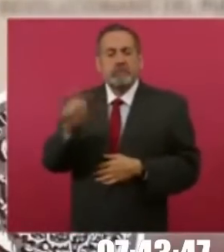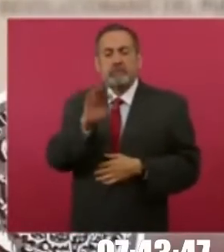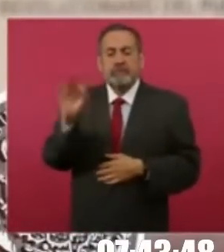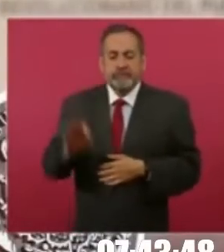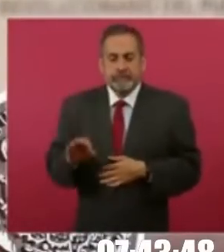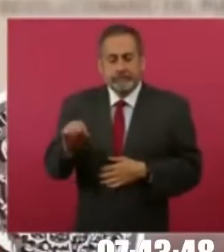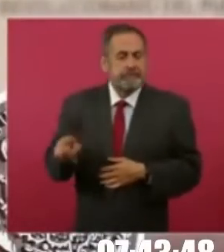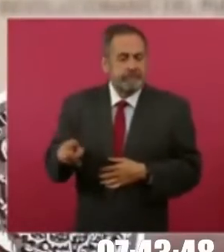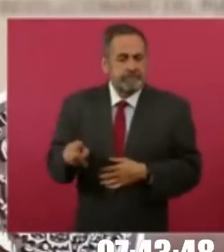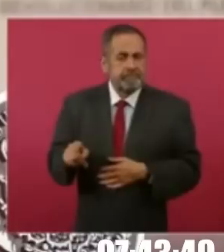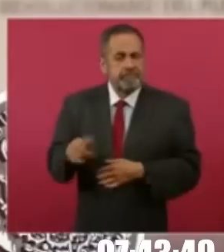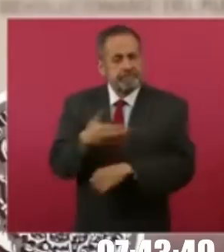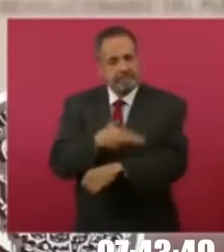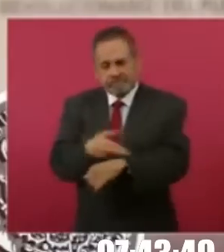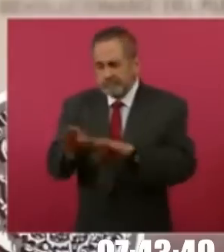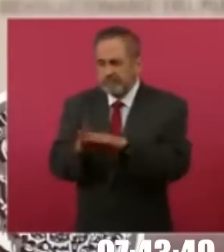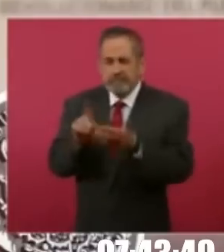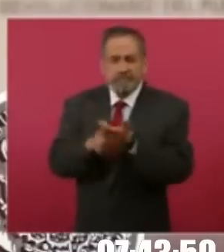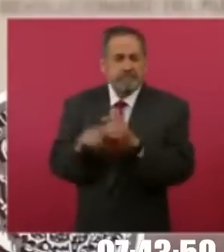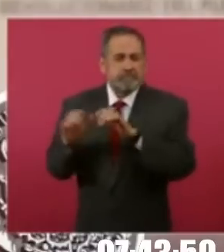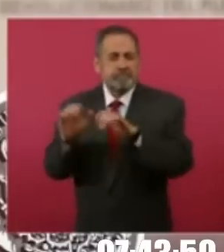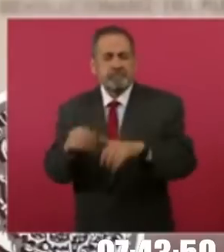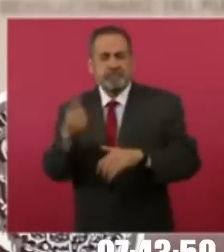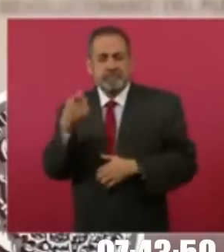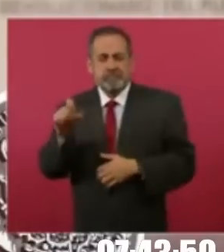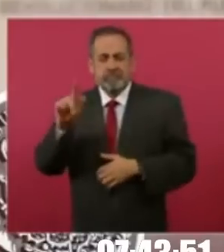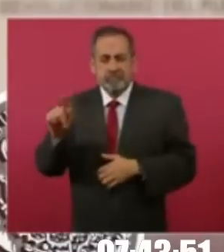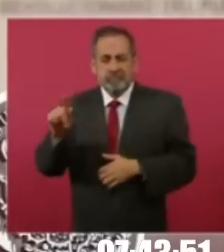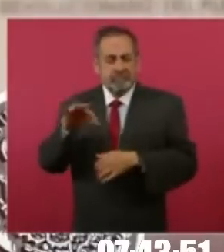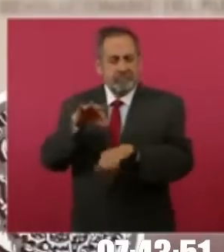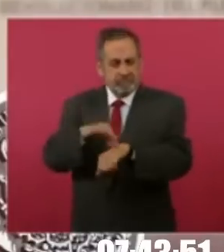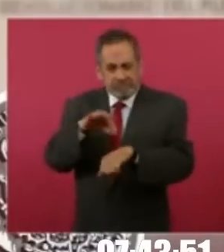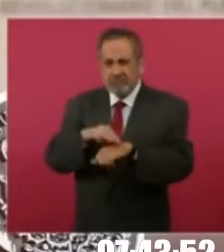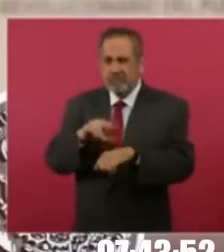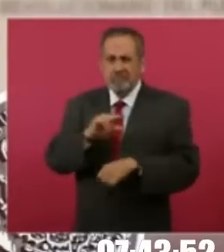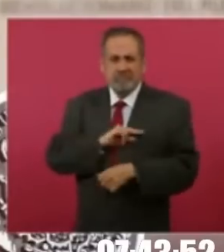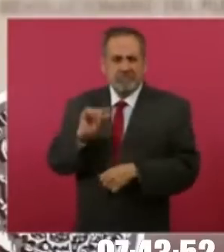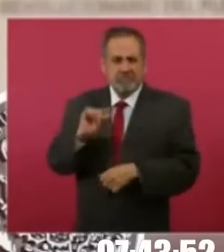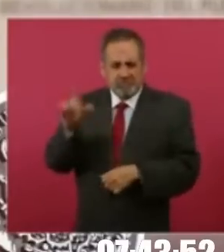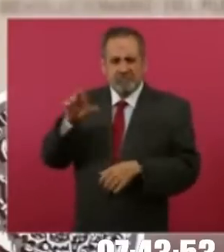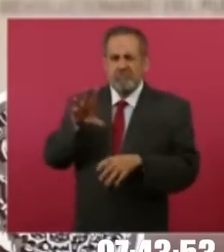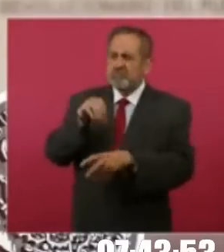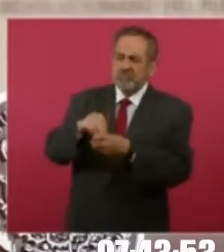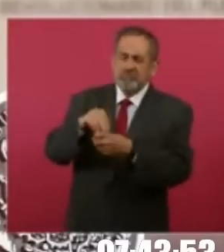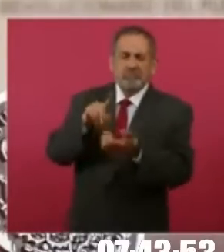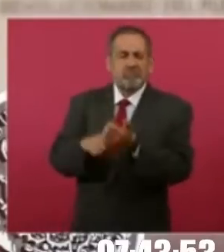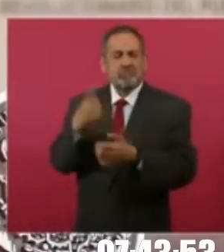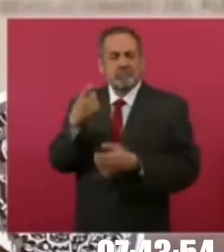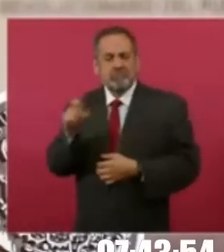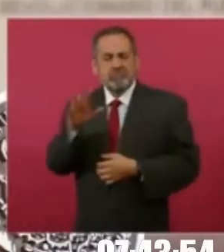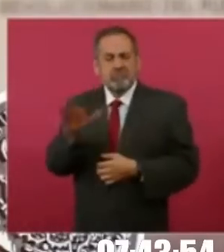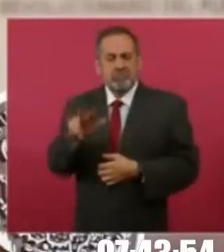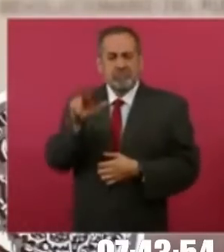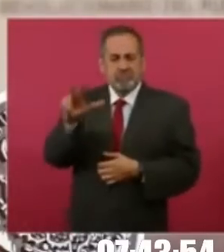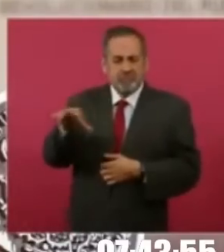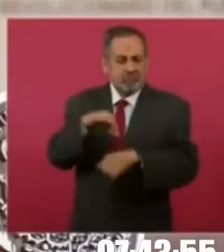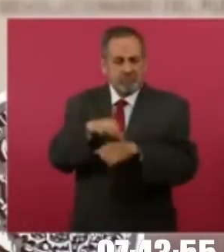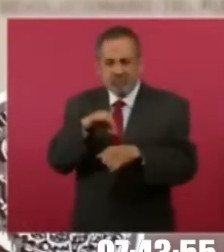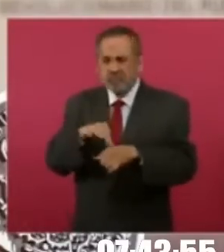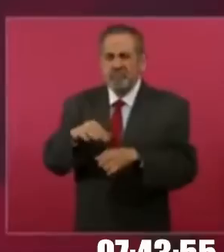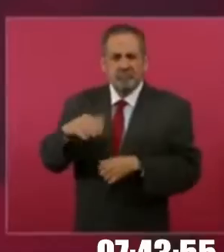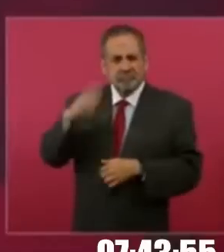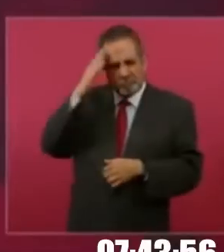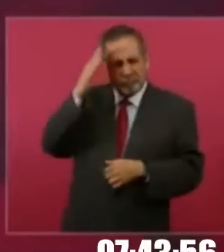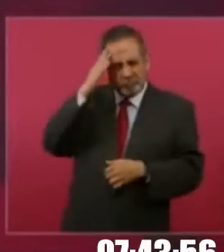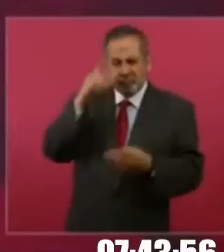97%, hemos podido contratar a 170 médicos y médicas especialistas y 158 médicas y médicos generales